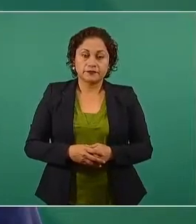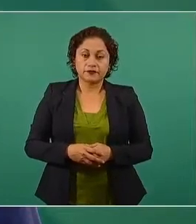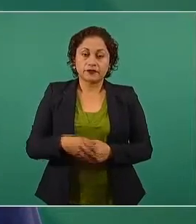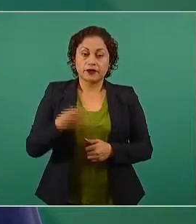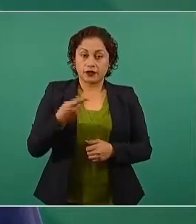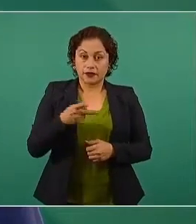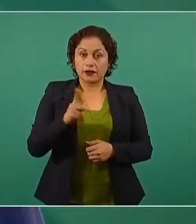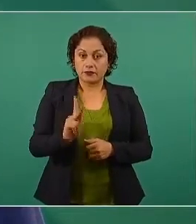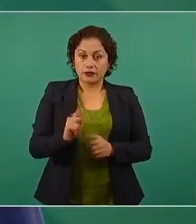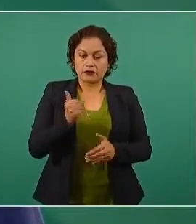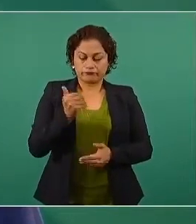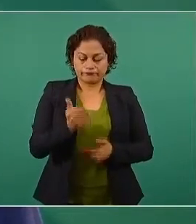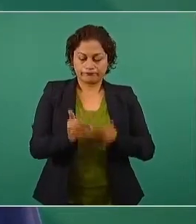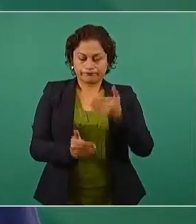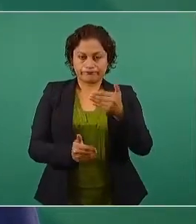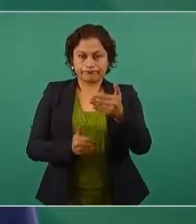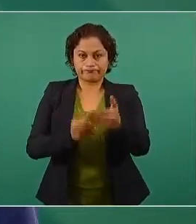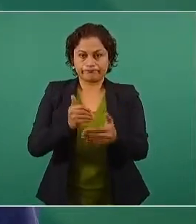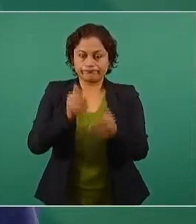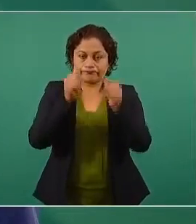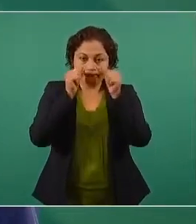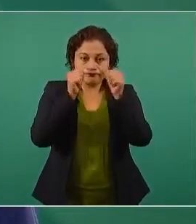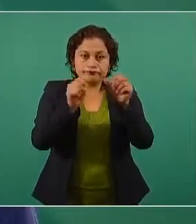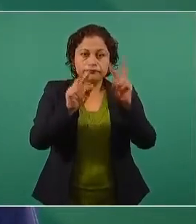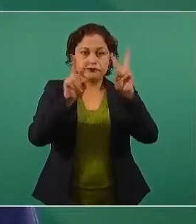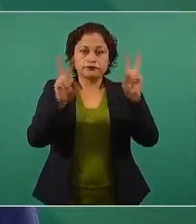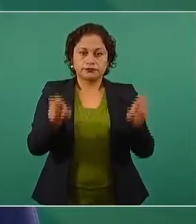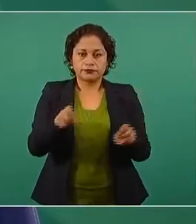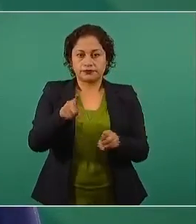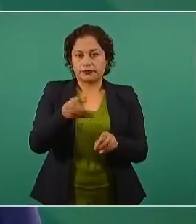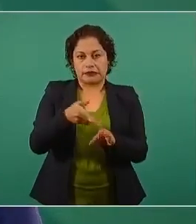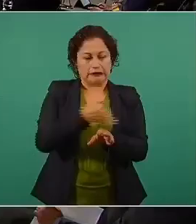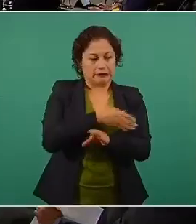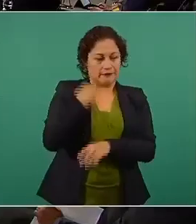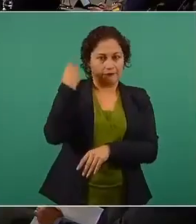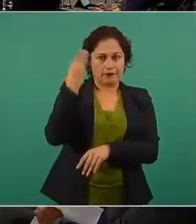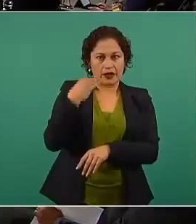está avanzando. Ya no está como en marzo.